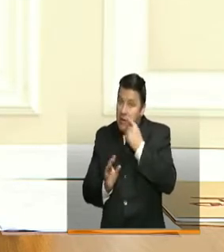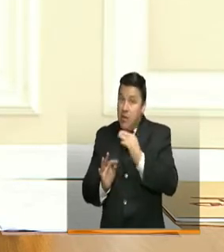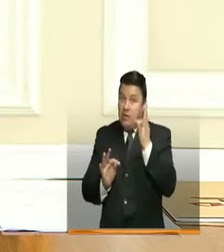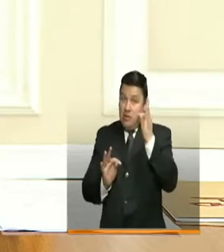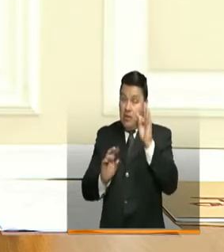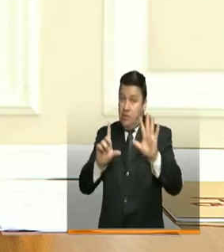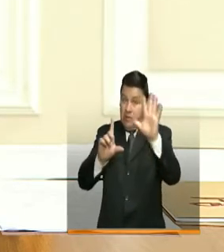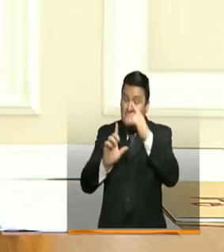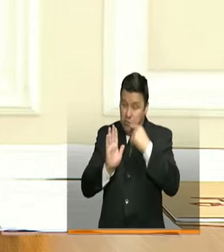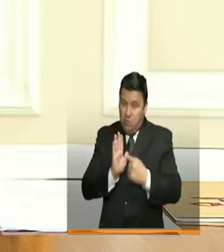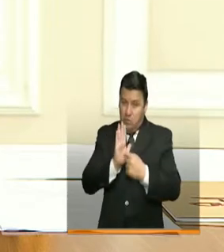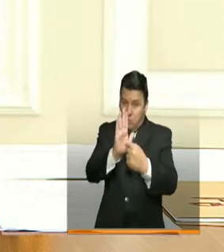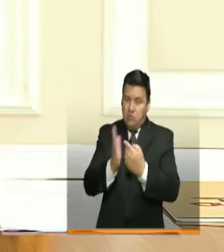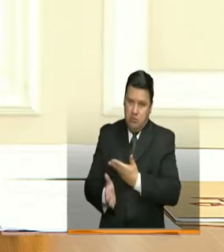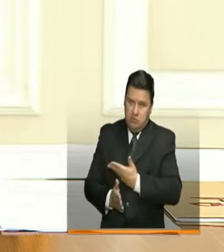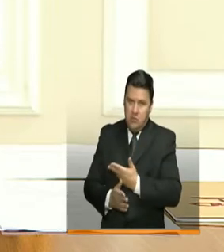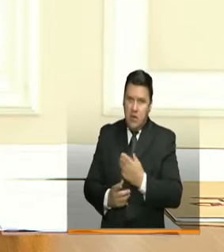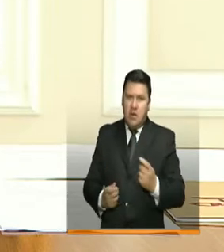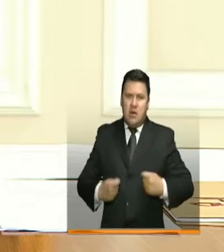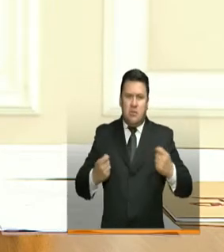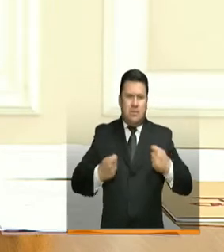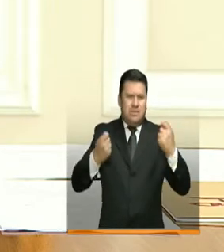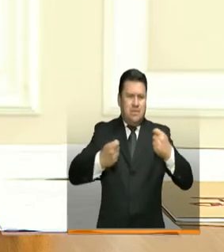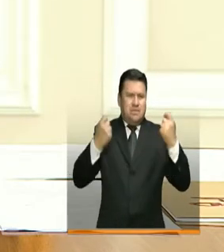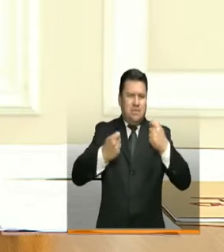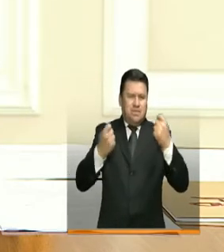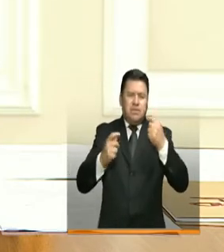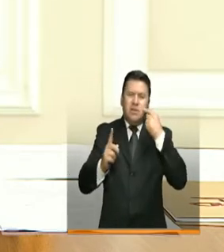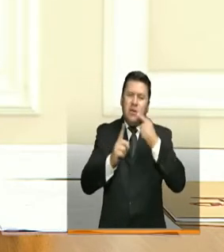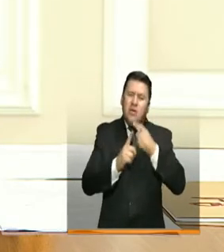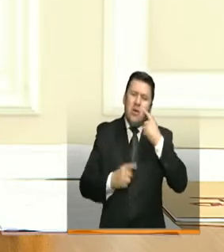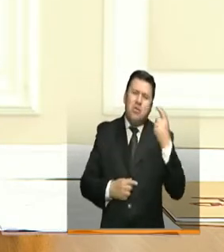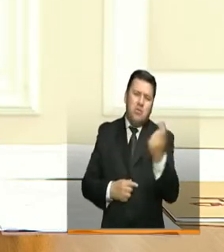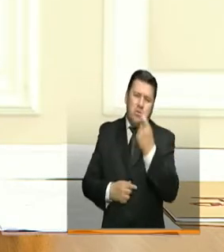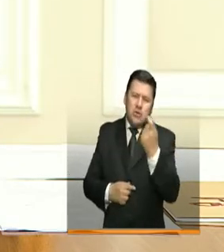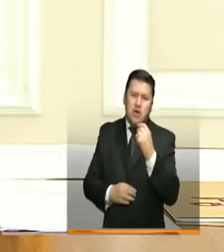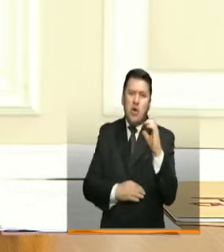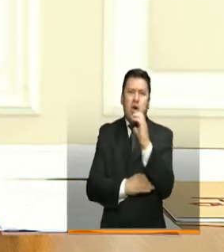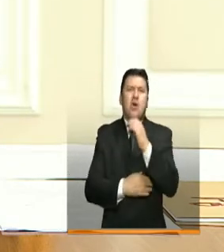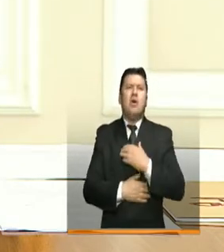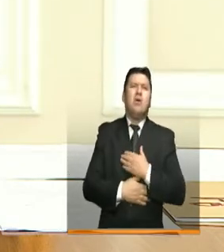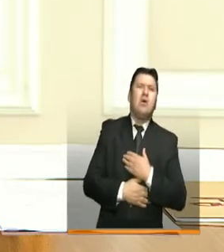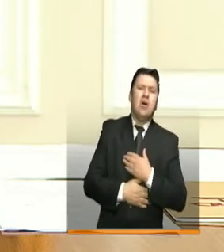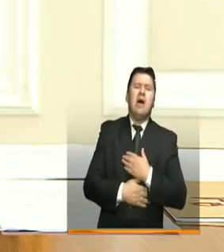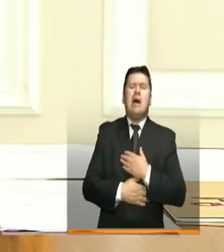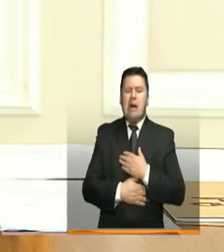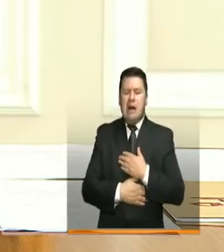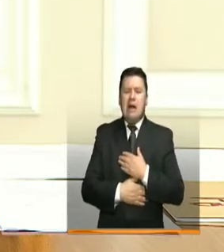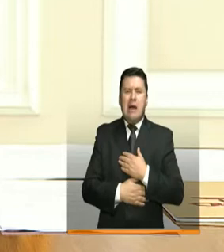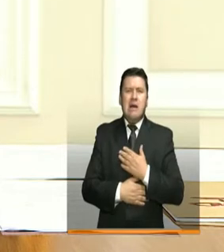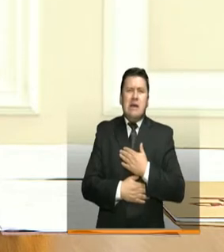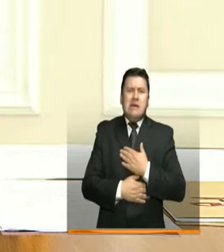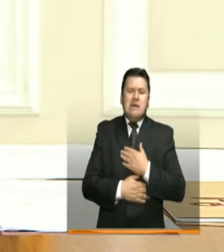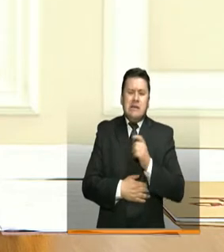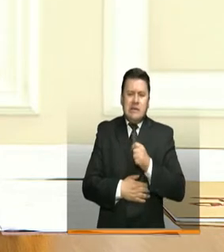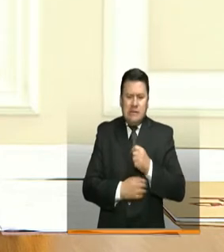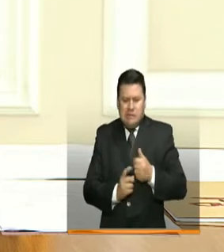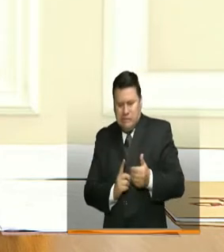testimonio y este video de una campaña que busca que muchos colombianos también tengan esa